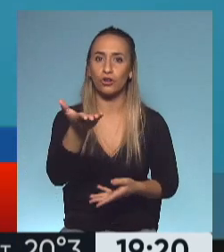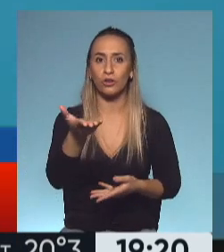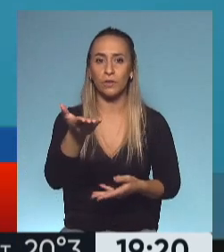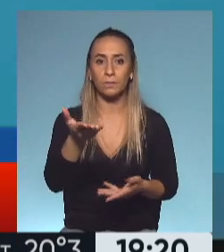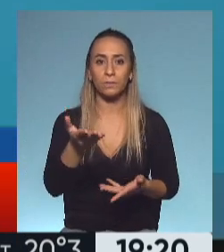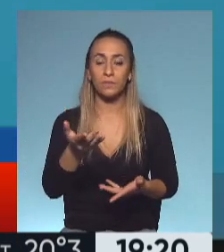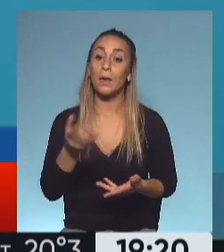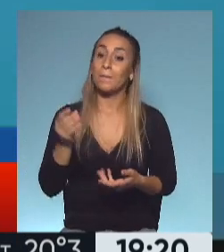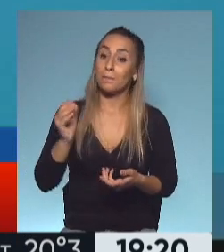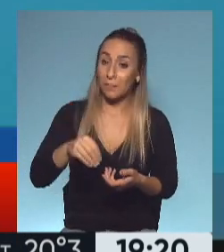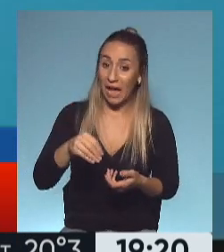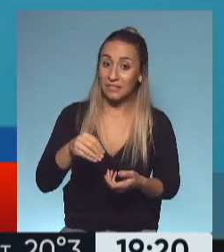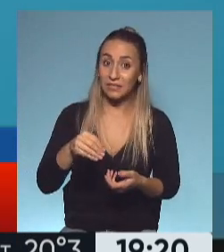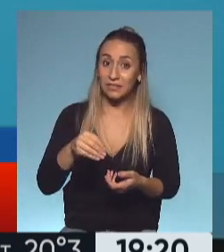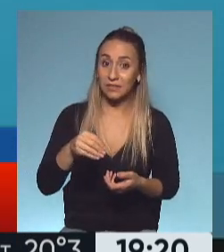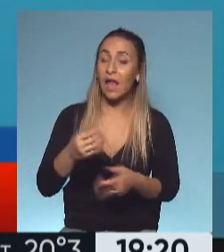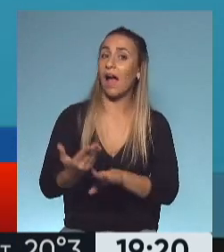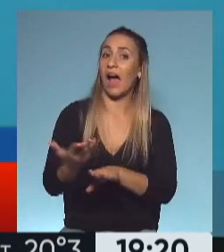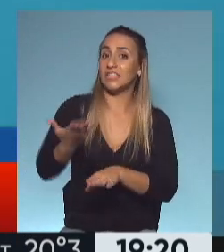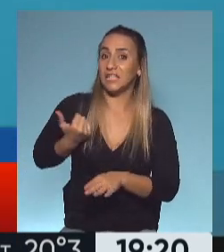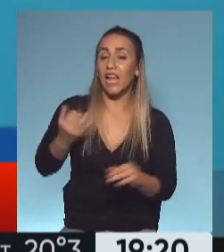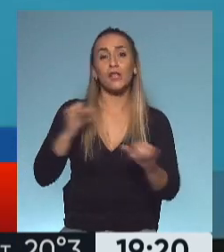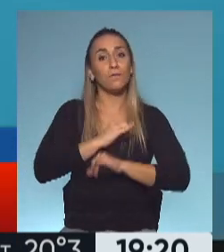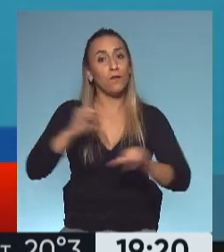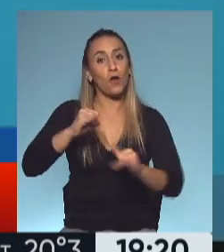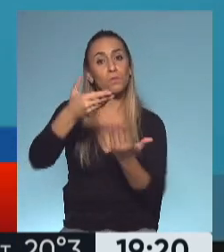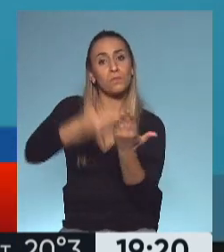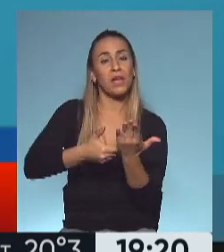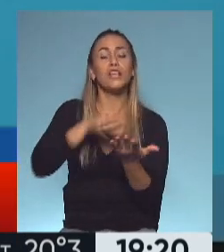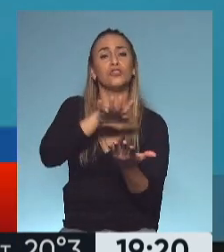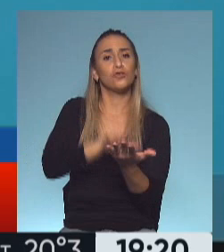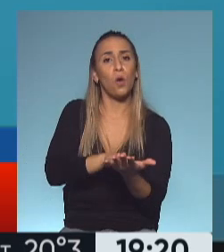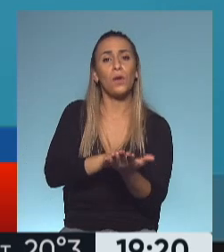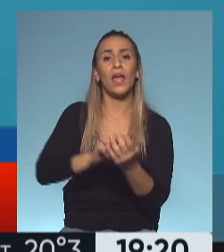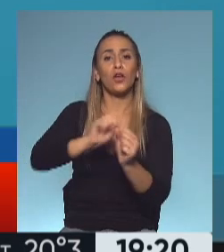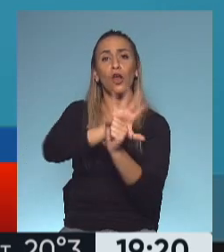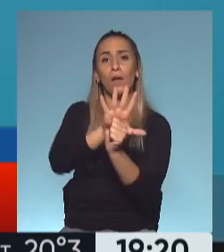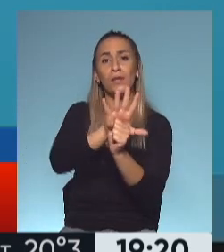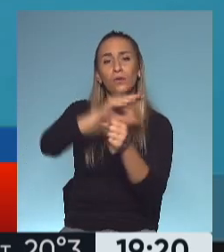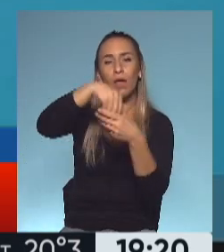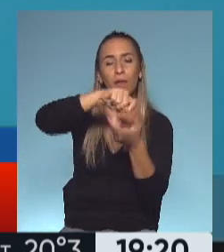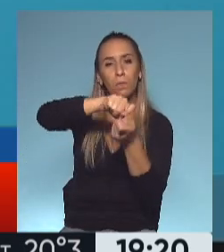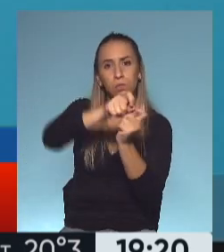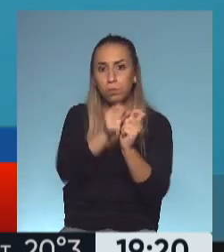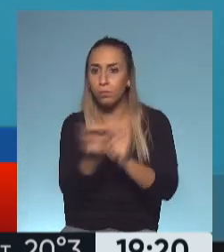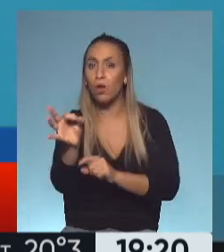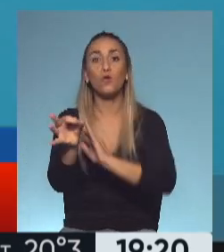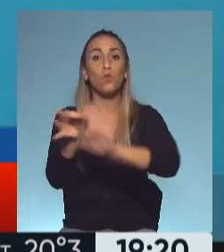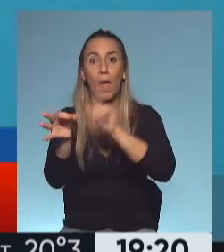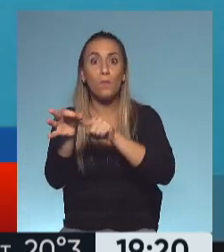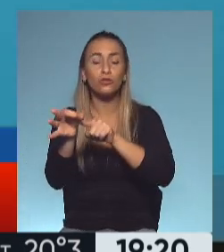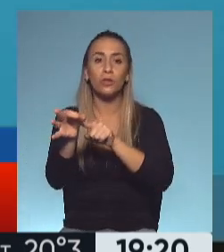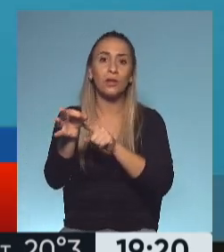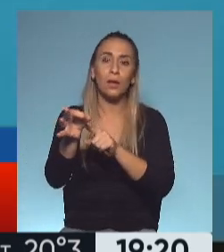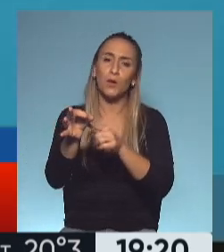se le agrega un informe que se conoció en el día de ayer sobre las nuevas cepas, las nuevas variantes más contagiosas que están circulando